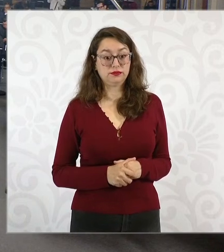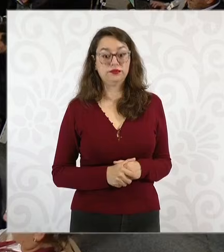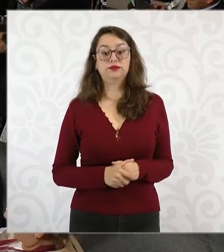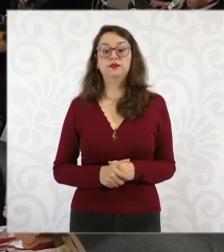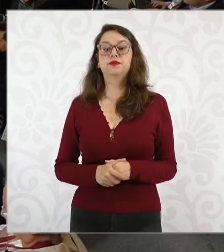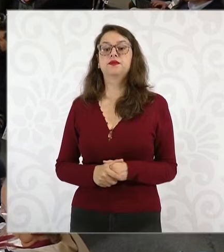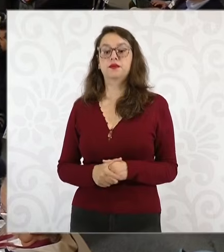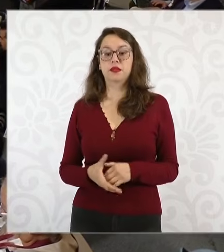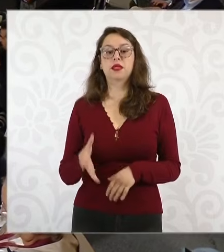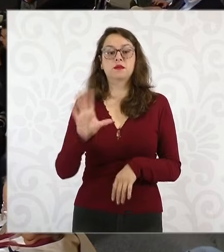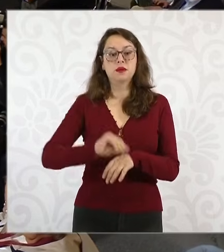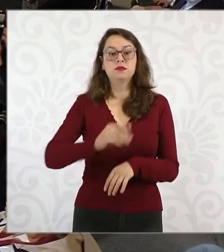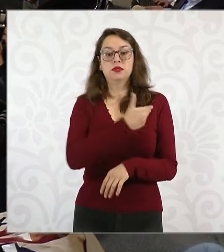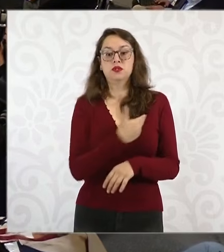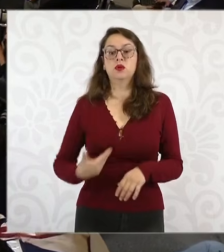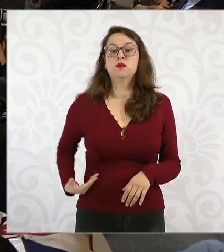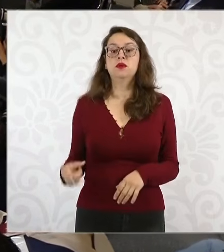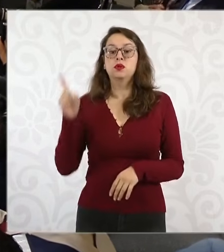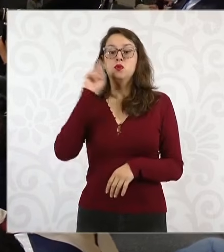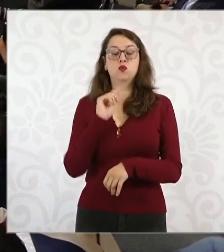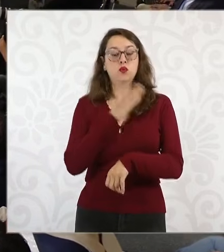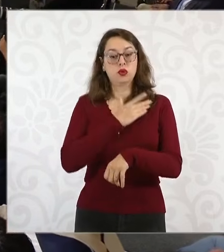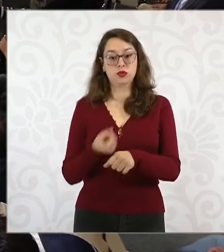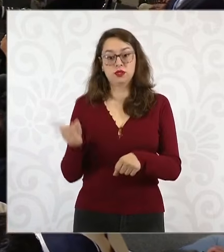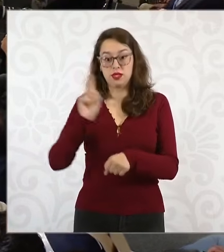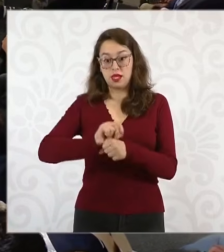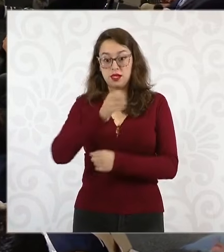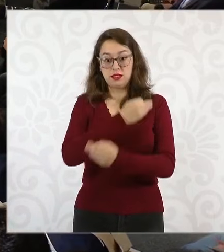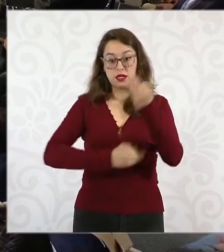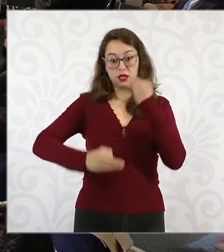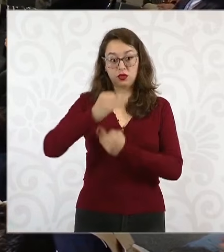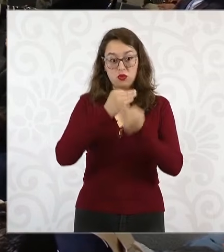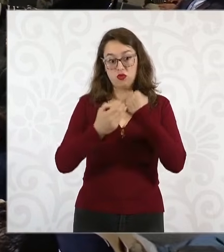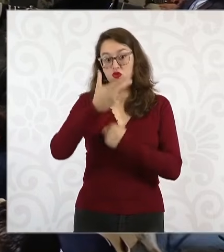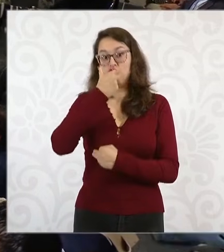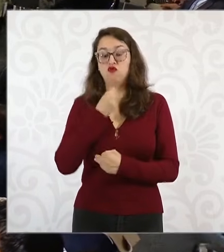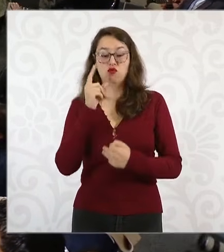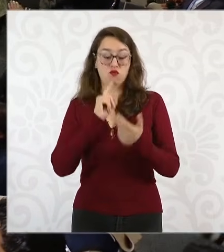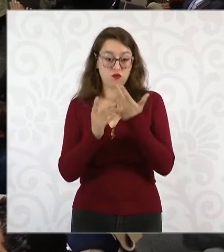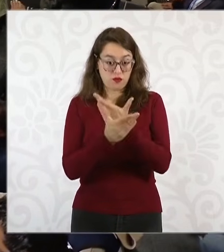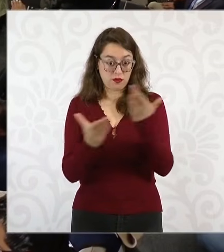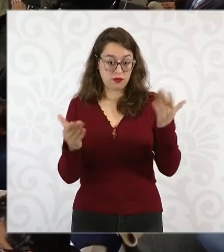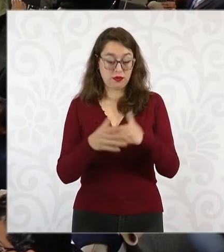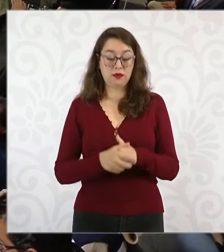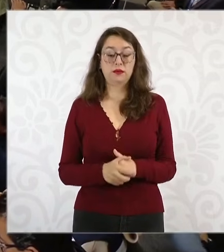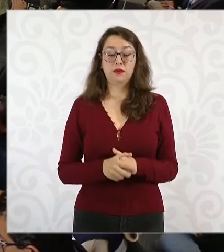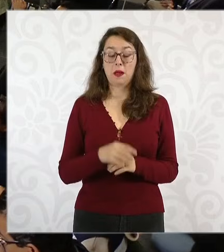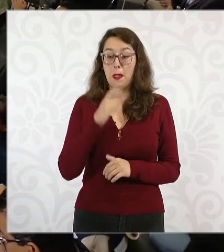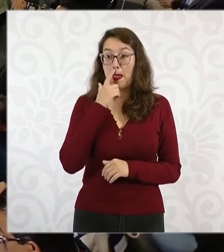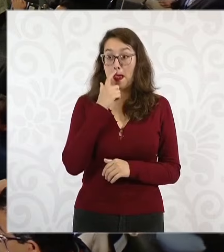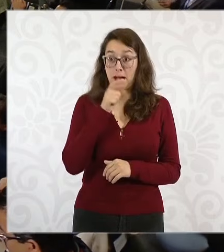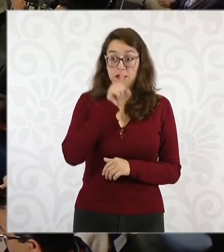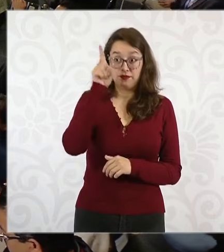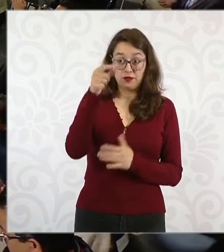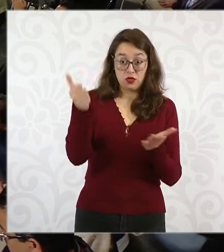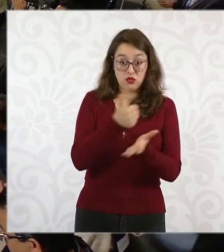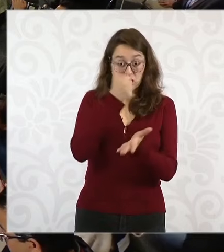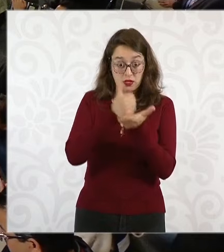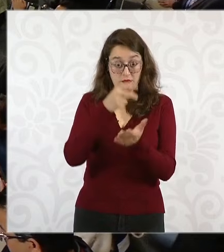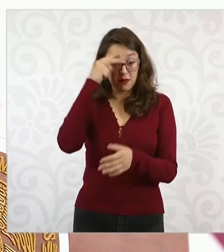Con su permiso, Presidenta, buenos días a todos y todas. El acueducto de la segunda línea de Ciudad